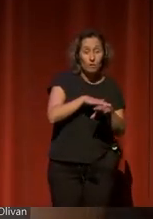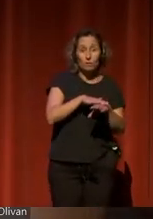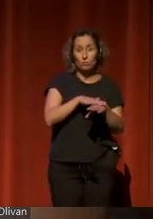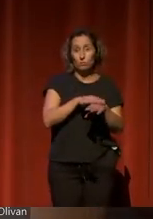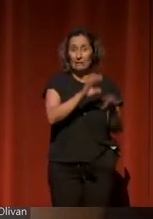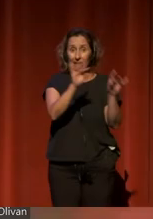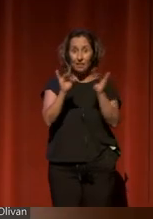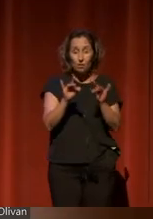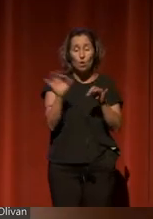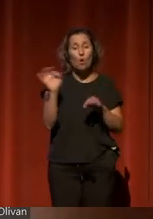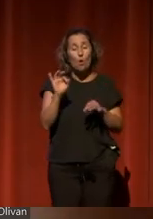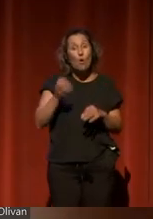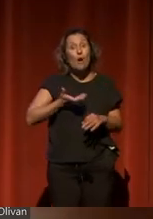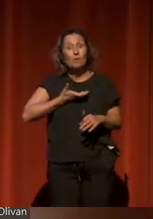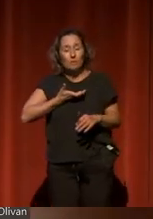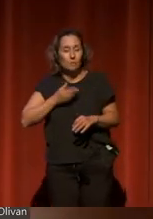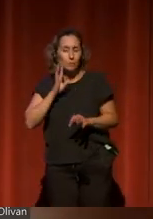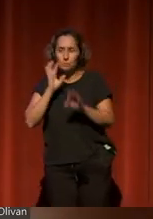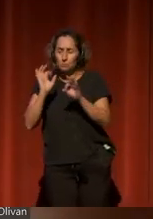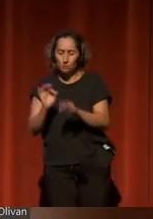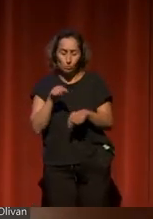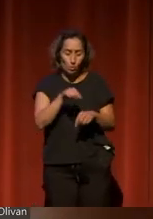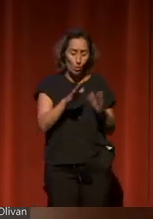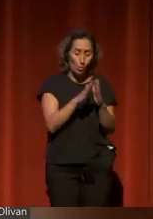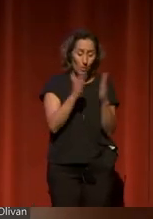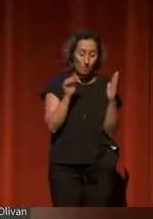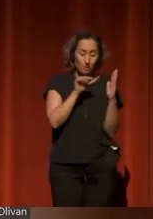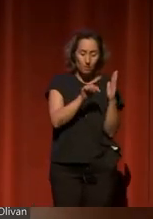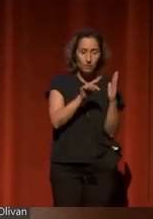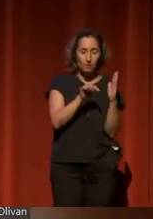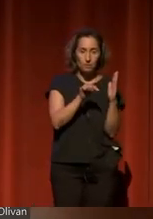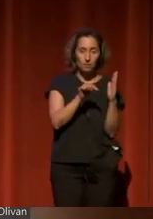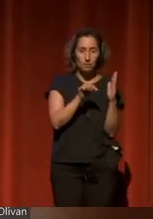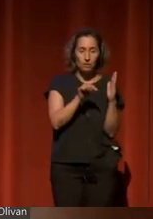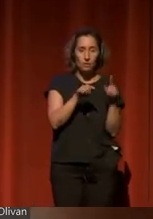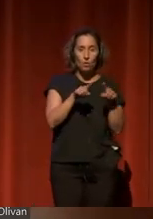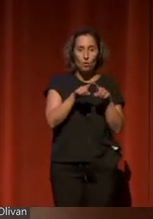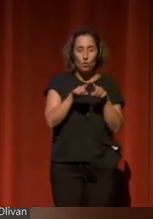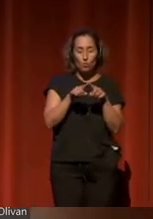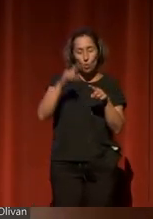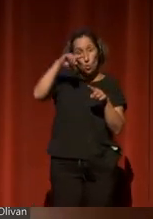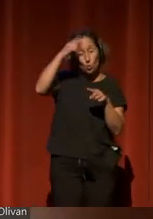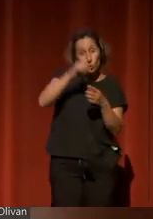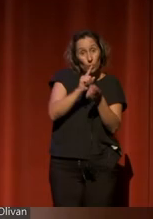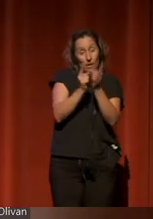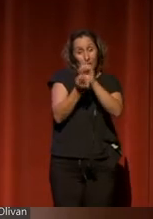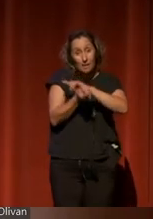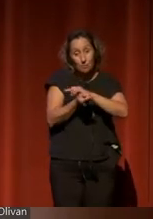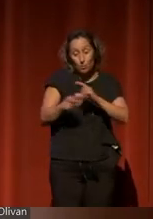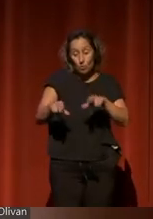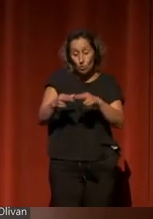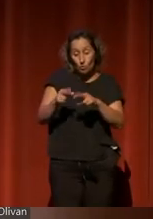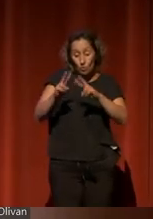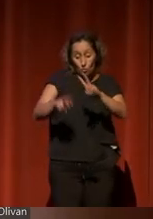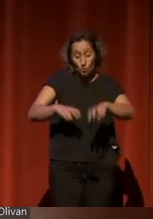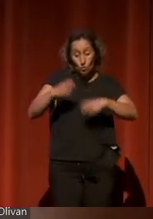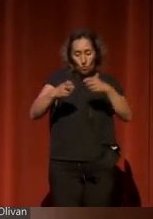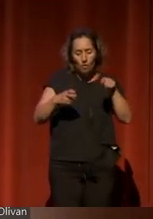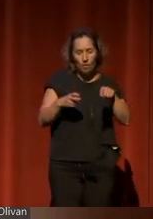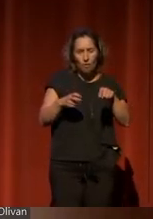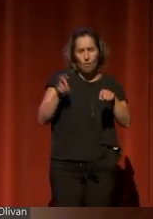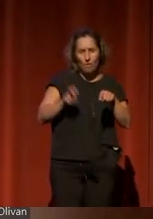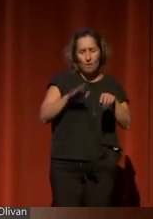repente las bibliotecas son un buen lugar desde el que inocular esa cultura de cambio esa cultura de innovación social etcétera no